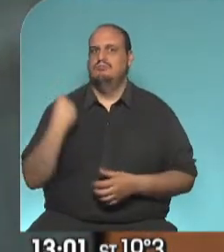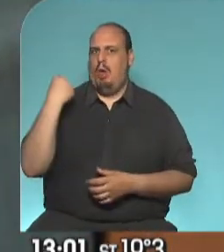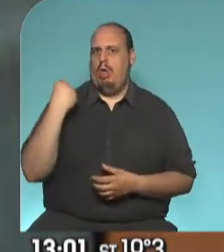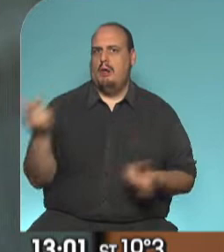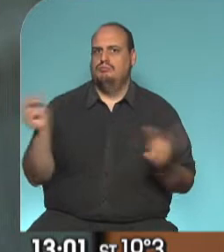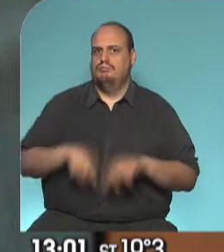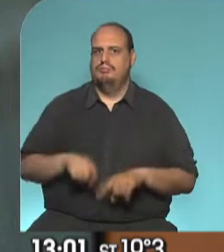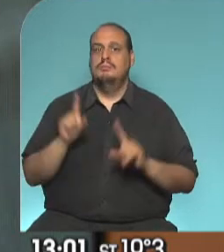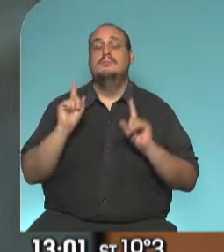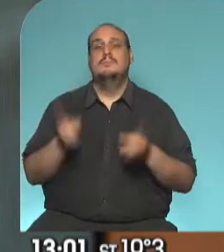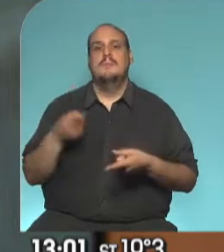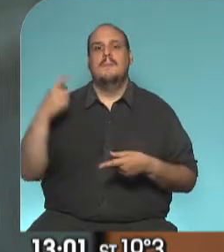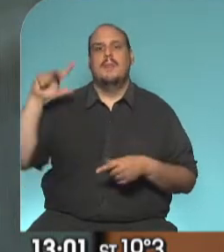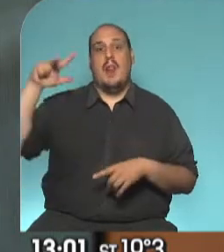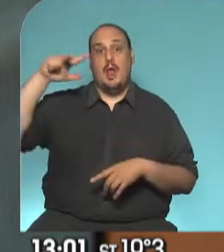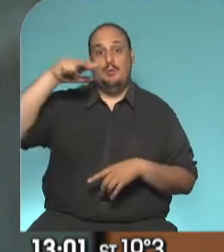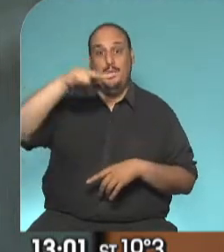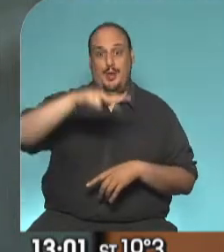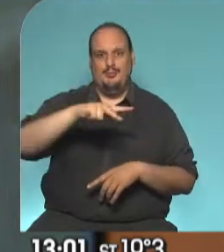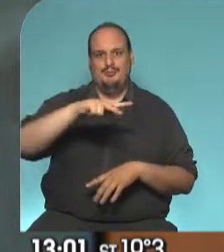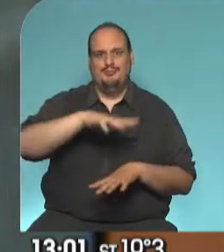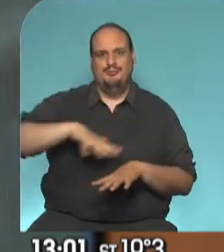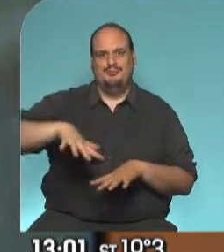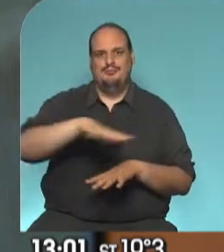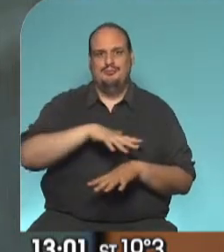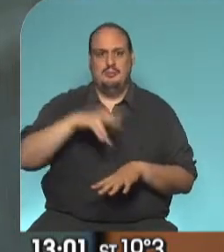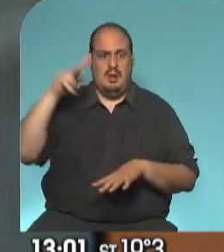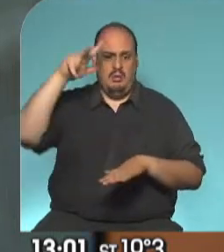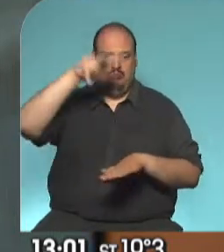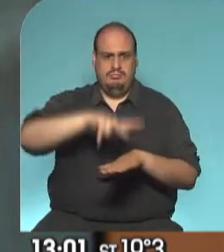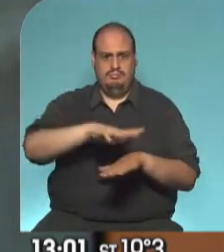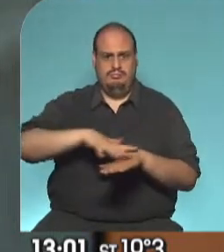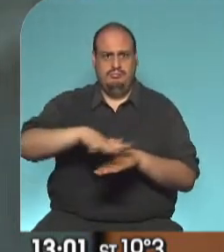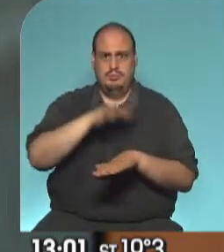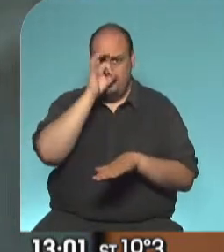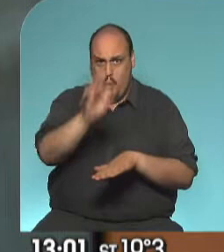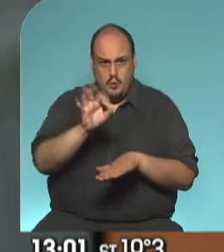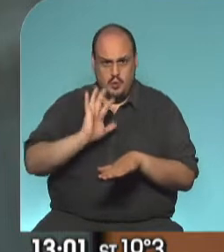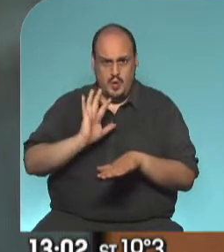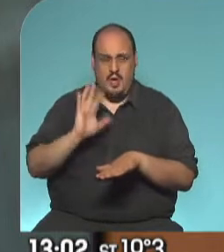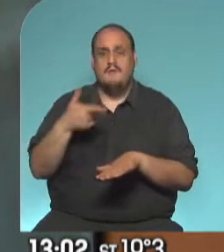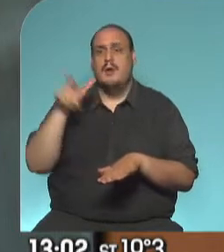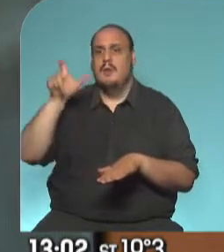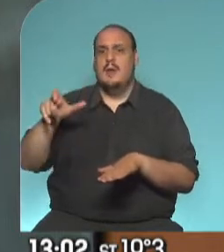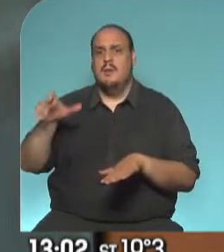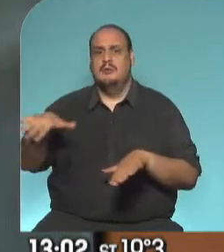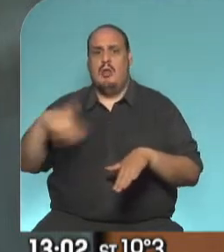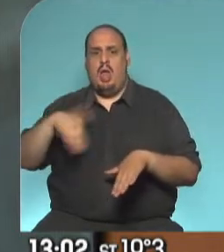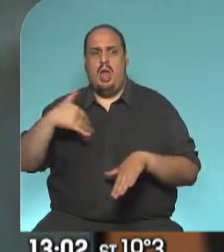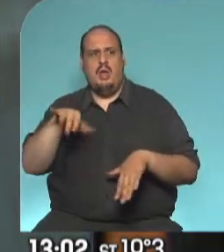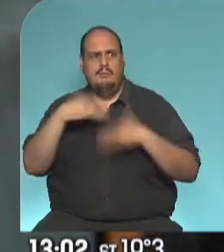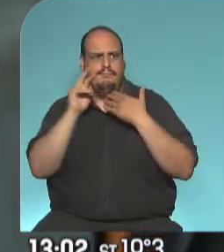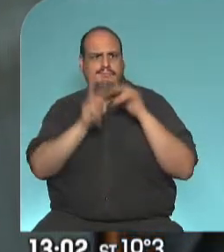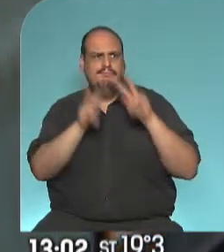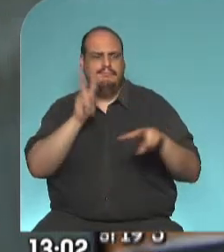si vieron la imagen del helicóptero dejándolo en un lugar en donde no suele aterrizar el helicóptero de la Casa Blanca para poder mostrarse caminando, pero estaba muy